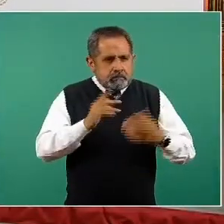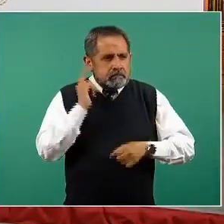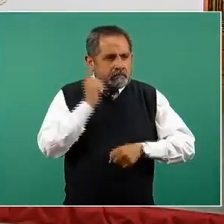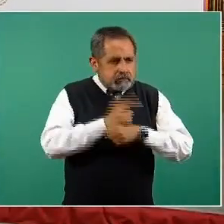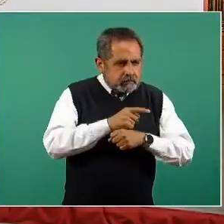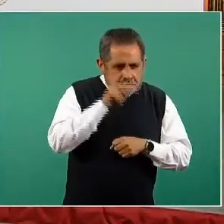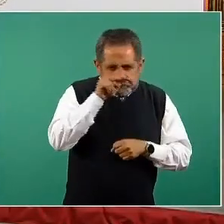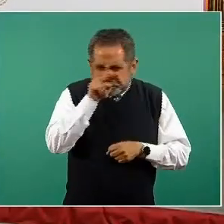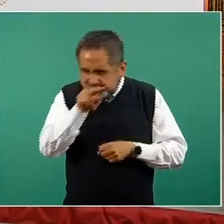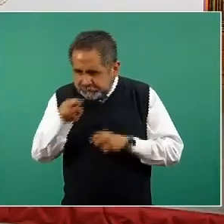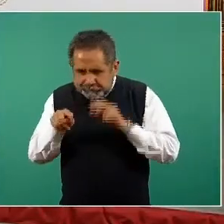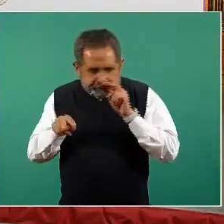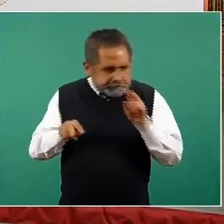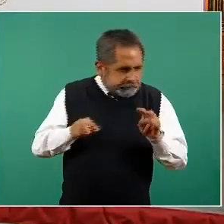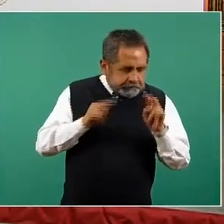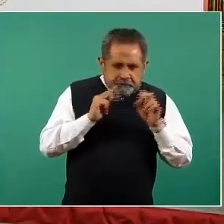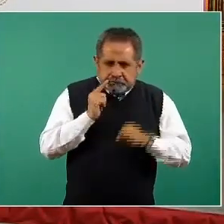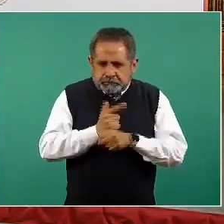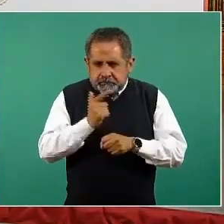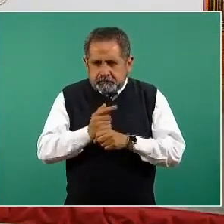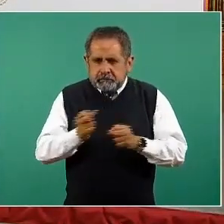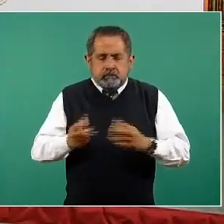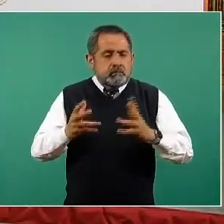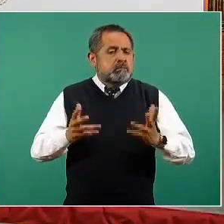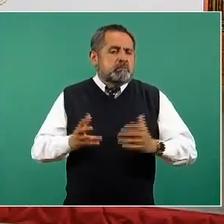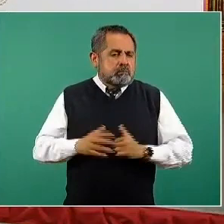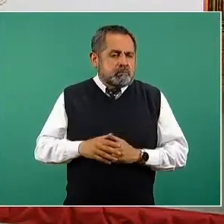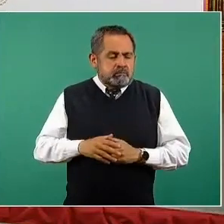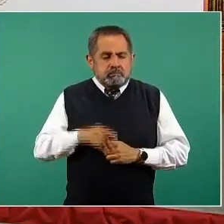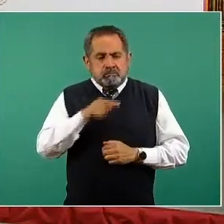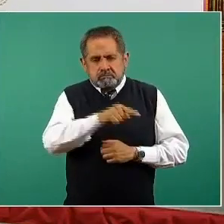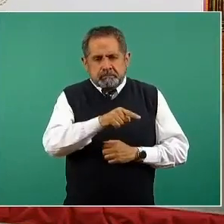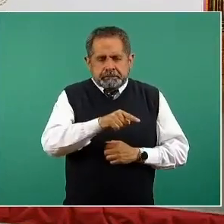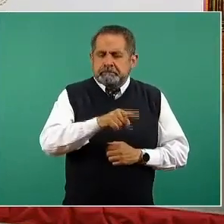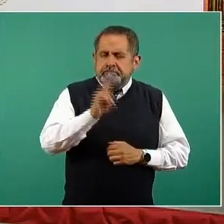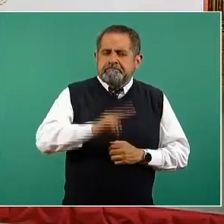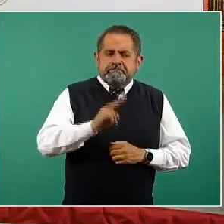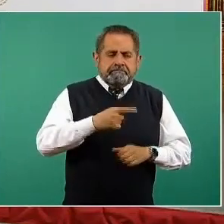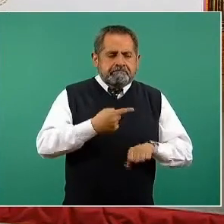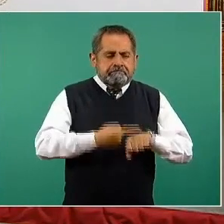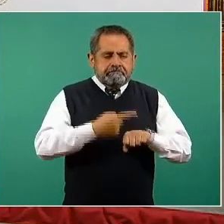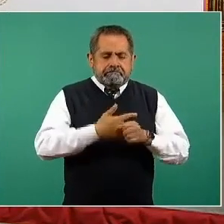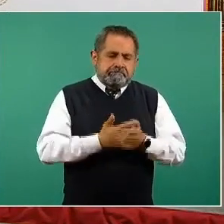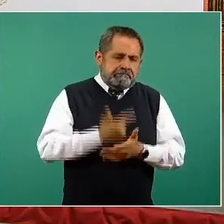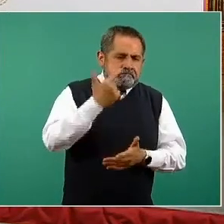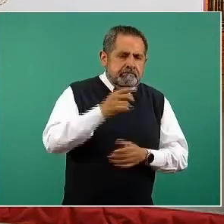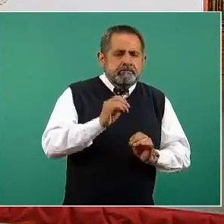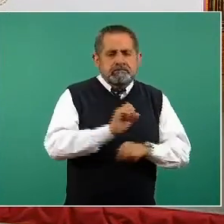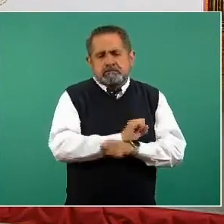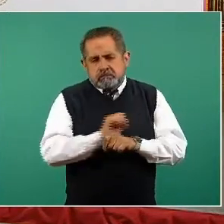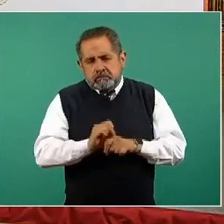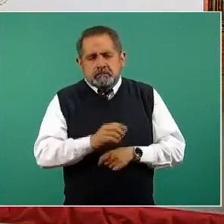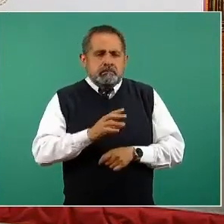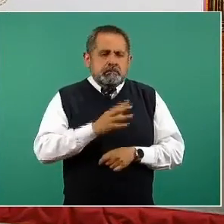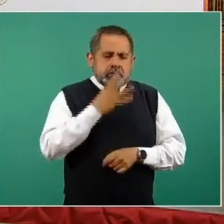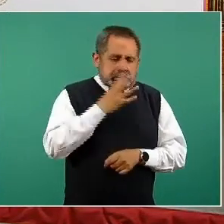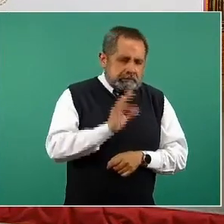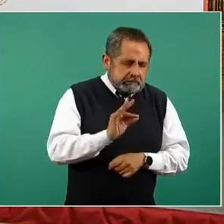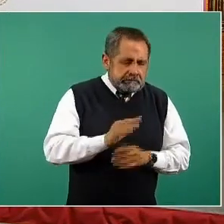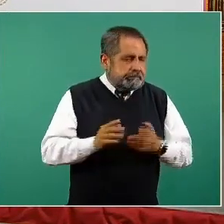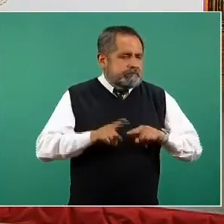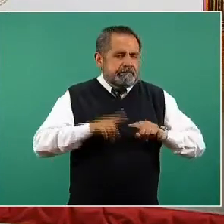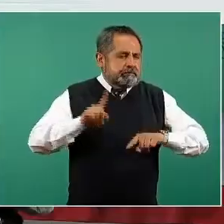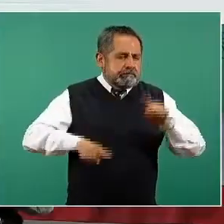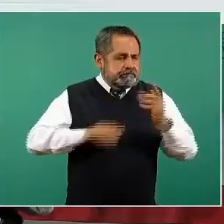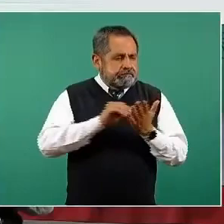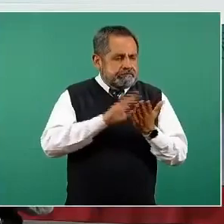detectando, realizando la clasificación inicial, es decir, diciendo si es un ESAVI, si este ESAVI es no grave o es grave, y en función a eso